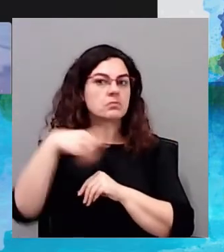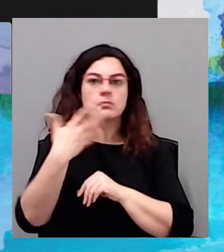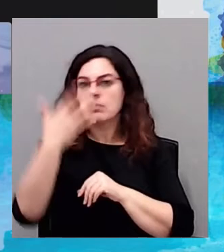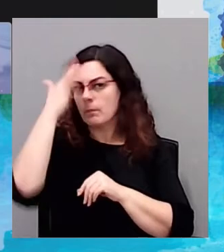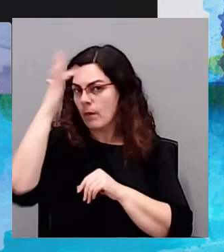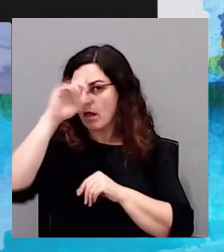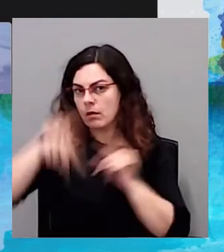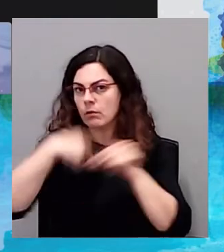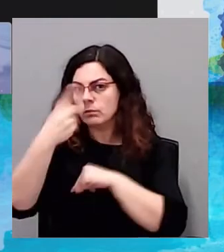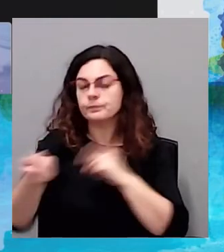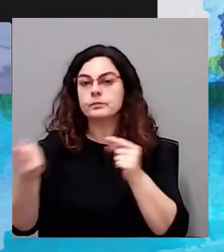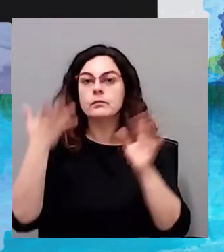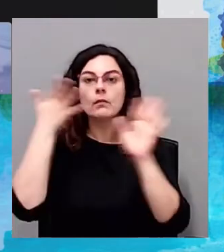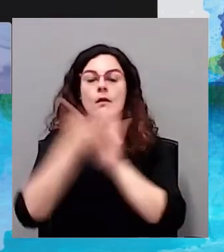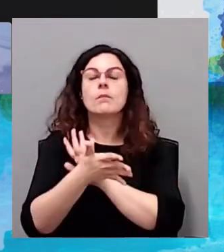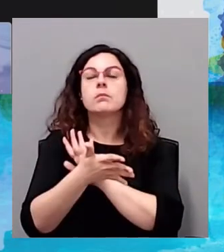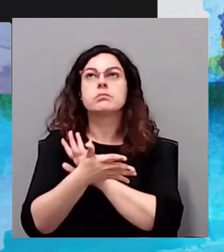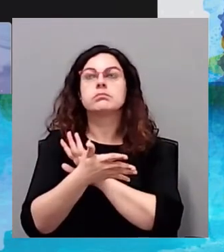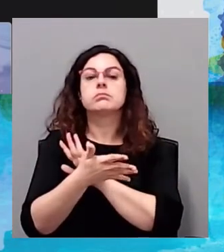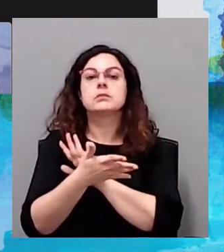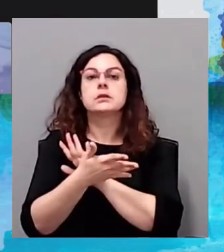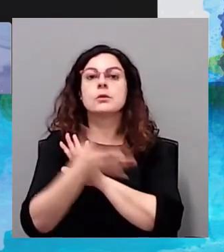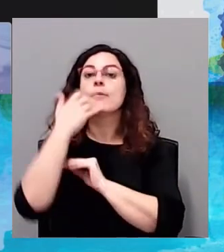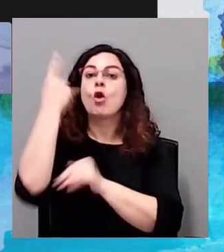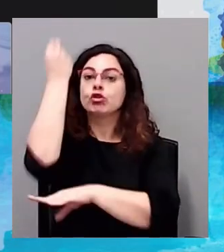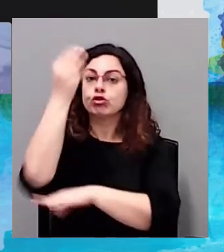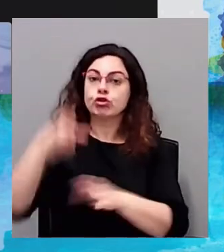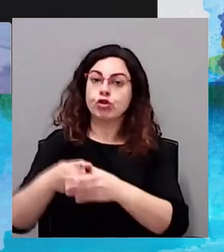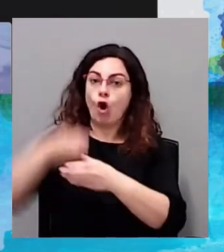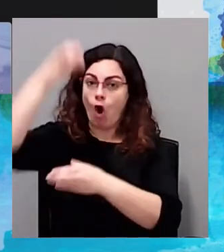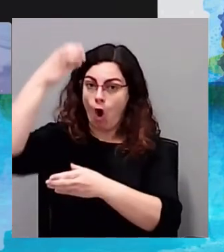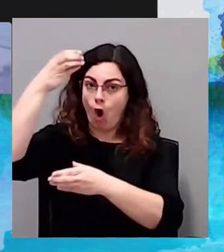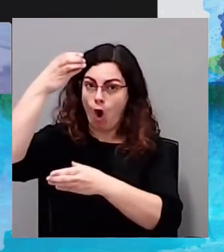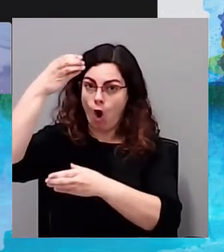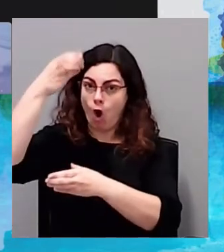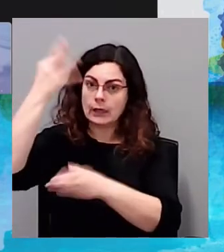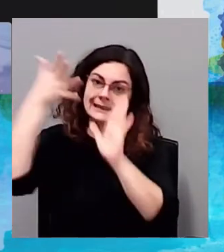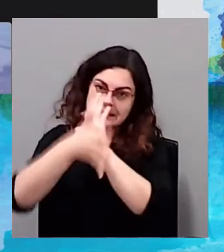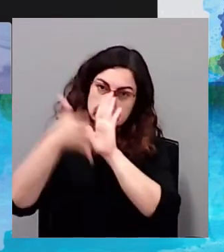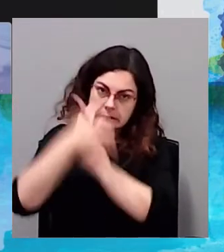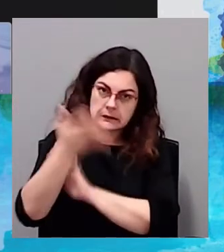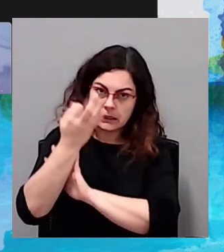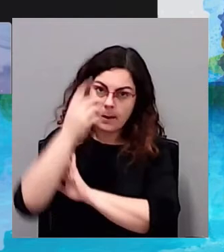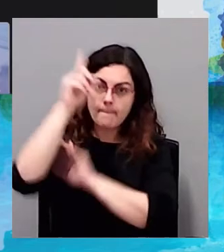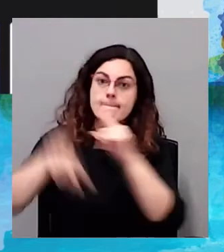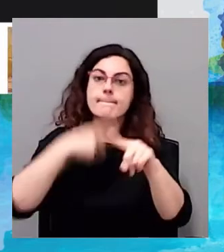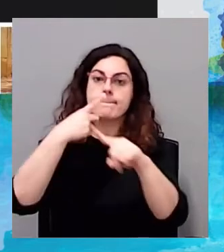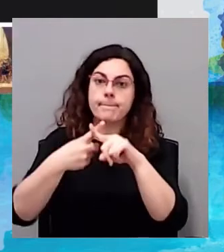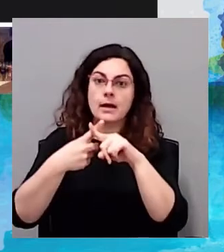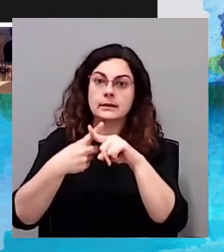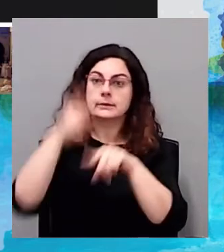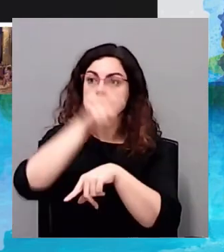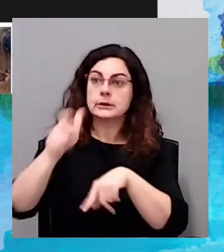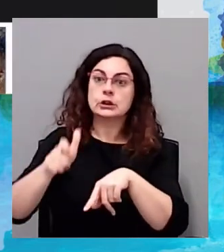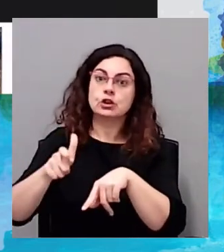luego vaya a hacer la descripción de la torre, ¿no? Pero también hay que situar al visitante.